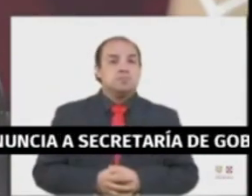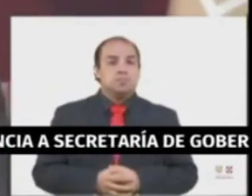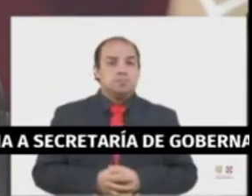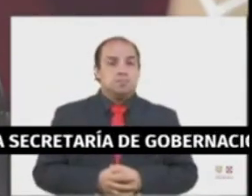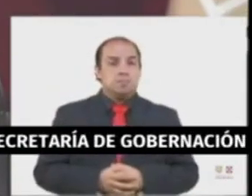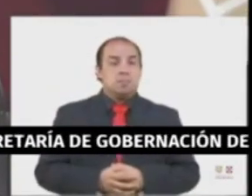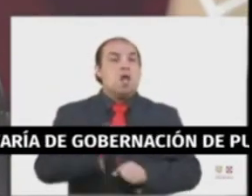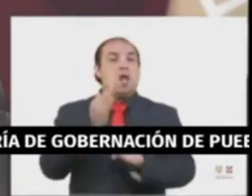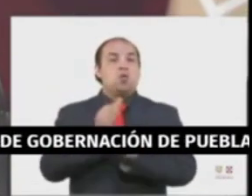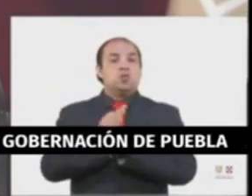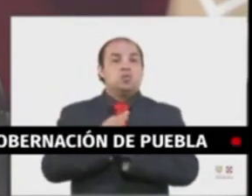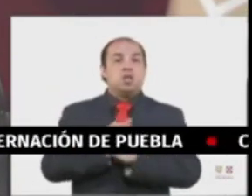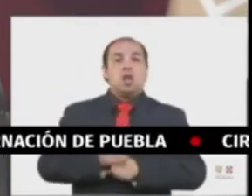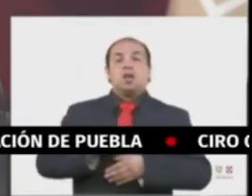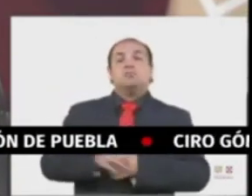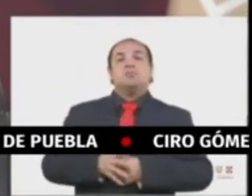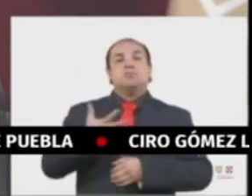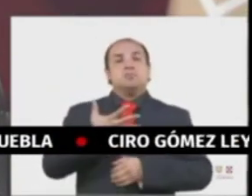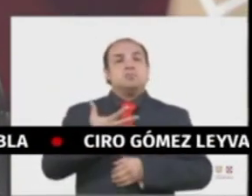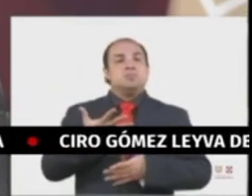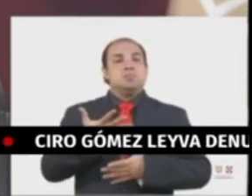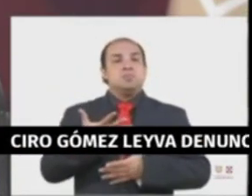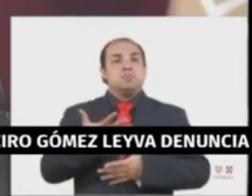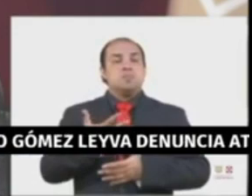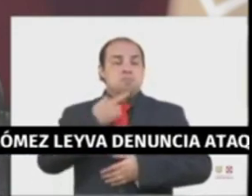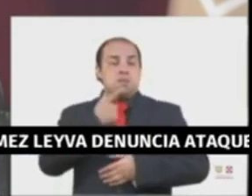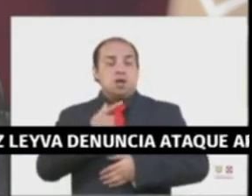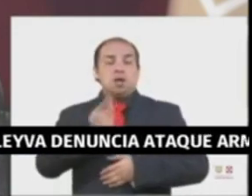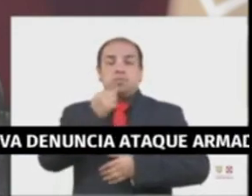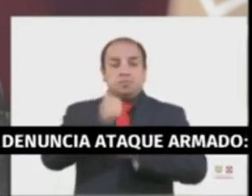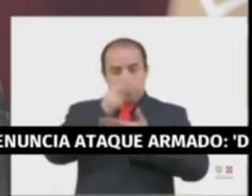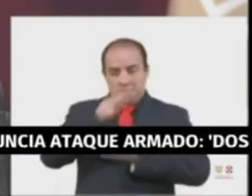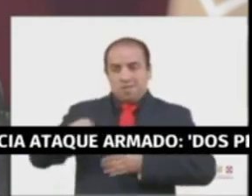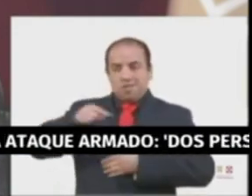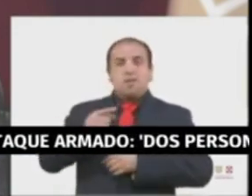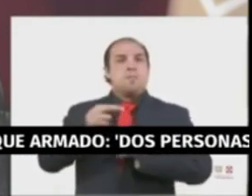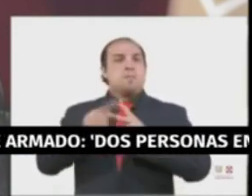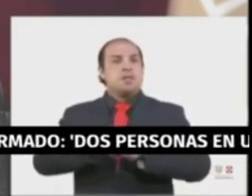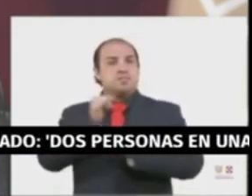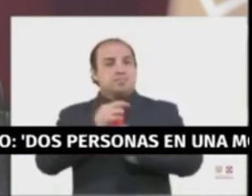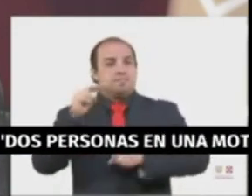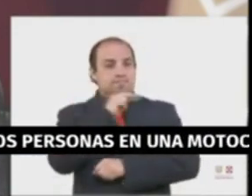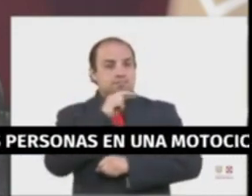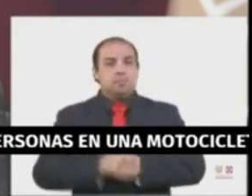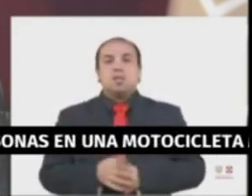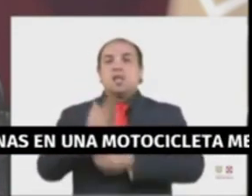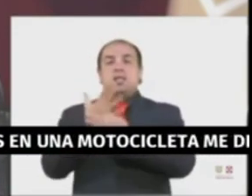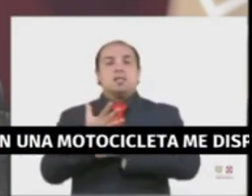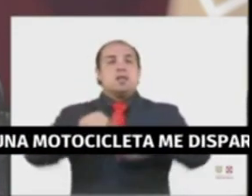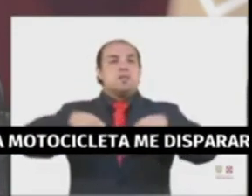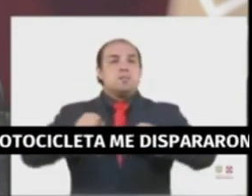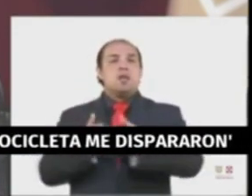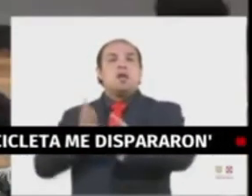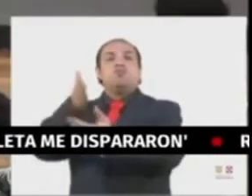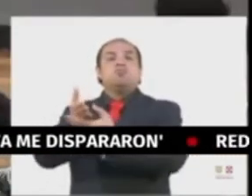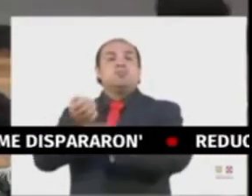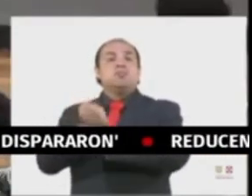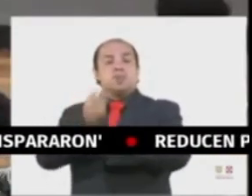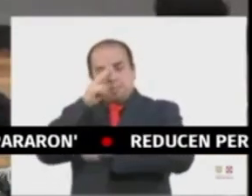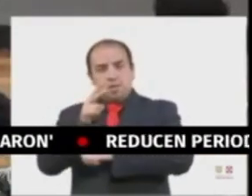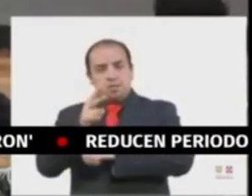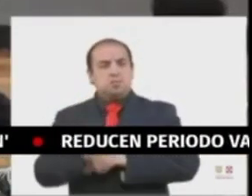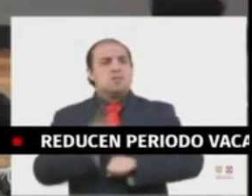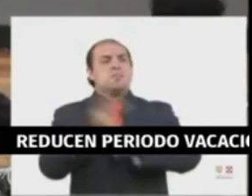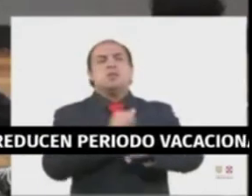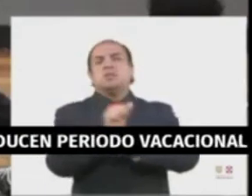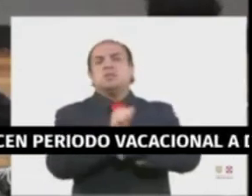que tiene hoy la Policía de la Ciudad de México es que de inmediato inicia la investigación. Se comentó ya que la motocicleta se perdió en el Estado de México. ¿Qué hay con el vehículo este